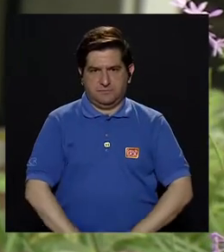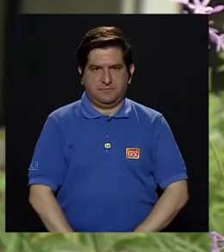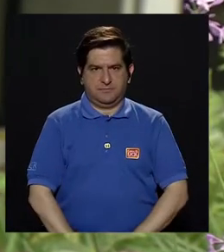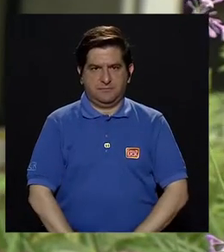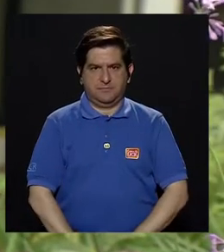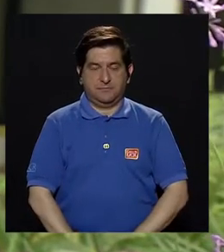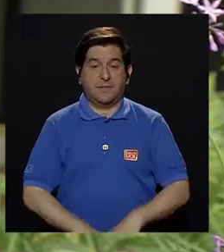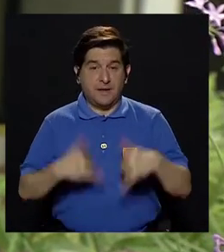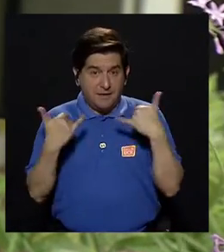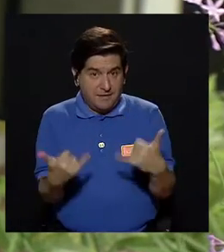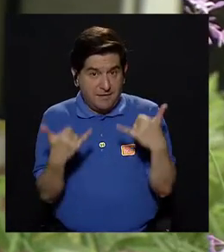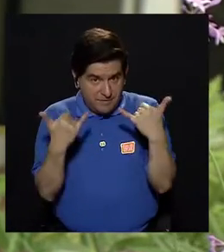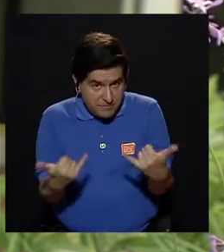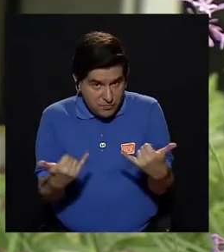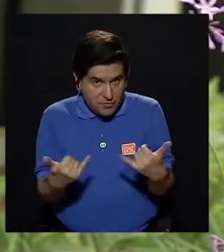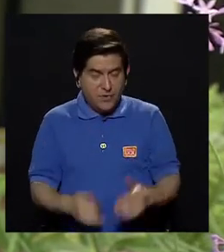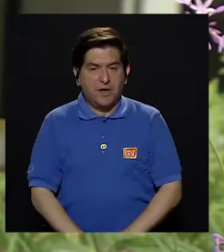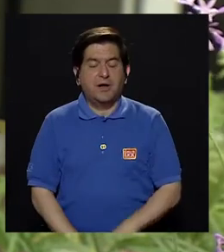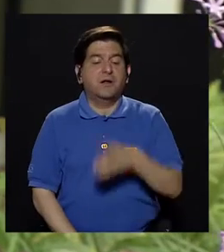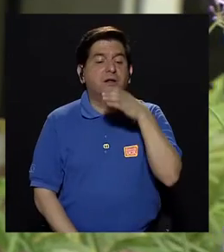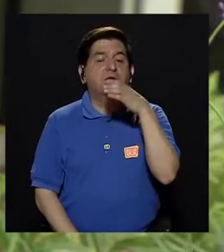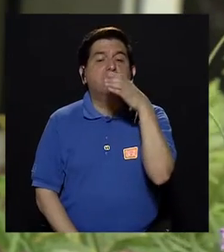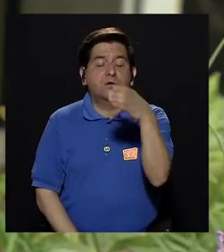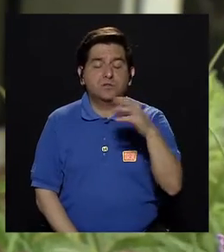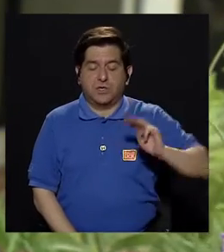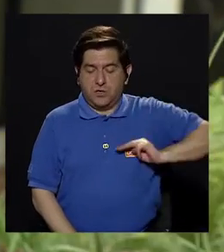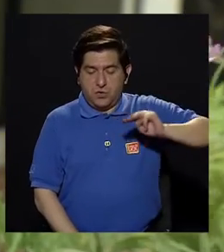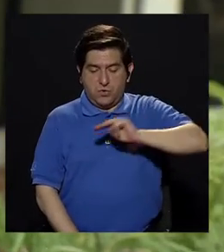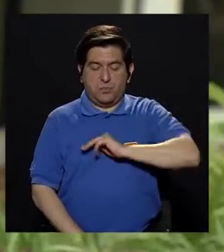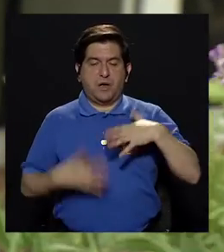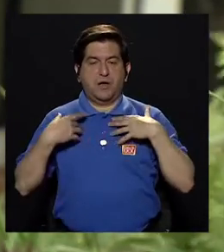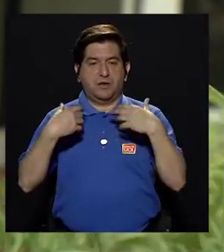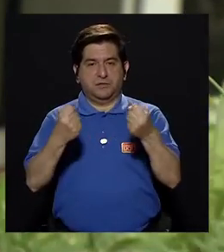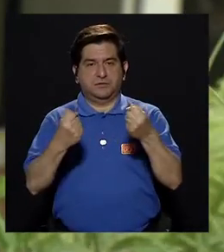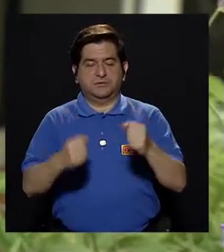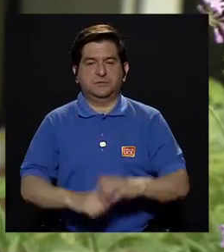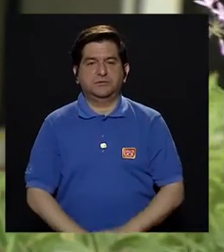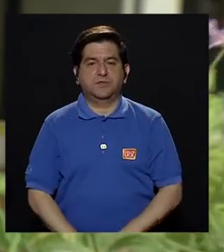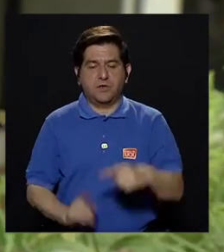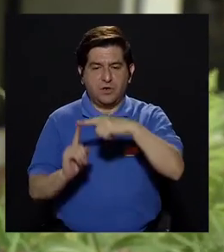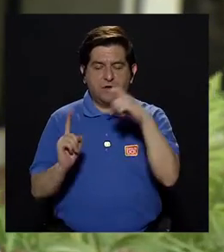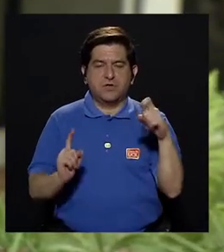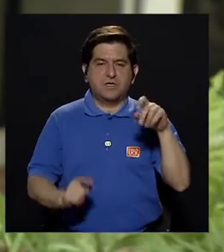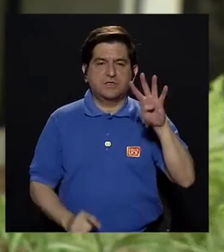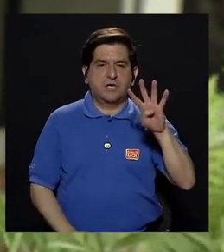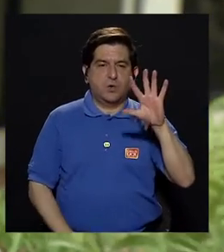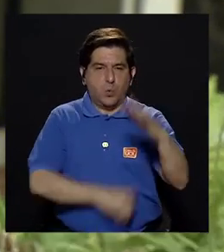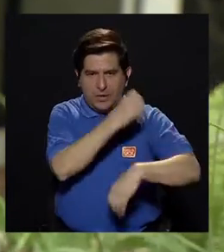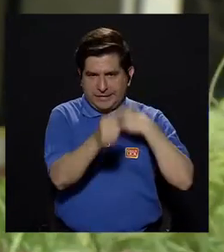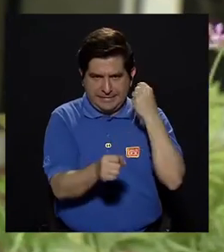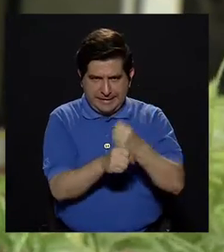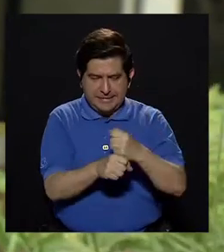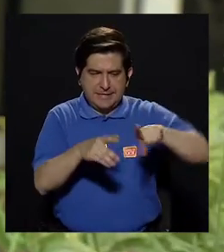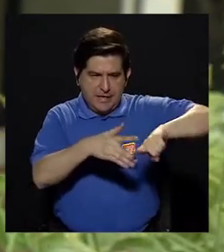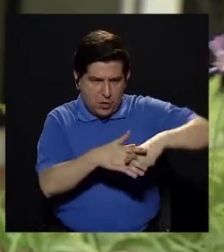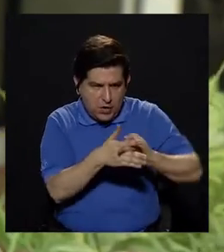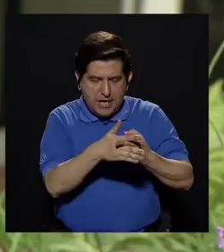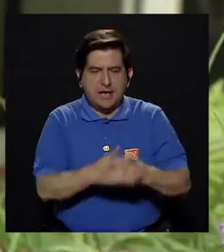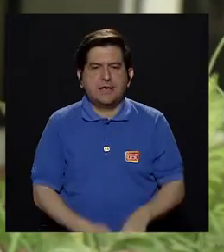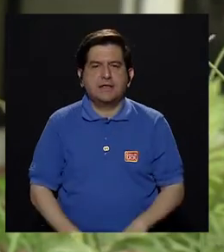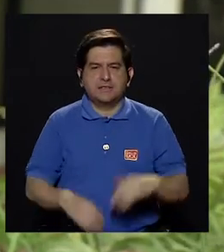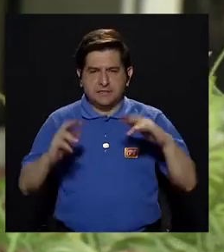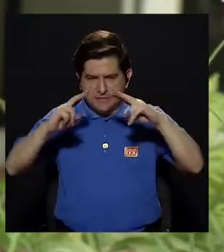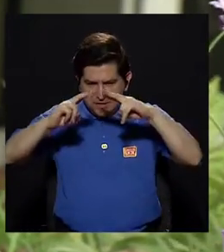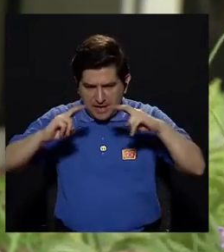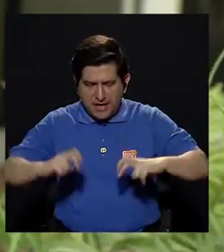Y actualmente la recomendación que el Ministerio de Salud da es que a partir de los 45 años se comience con lo que